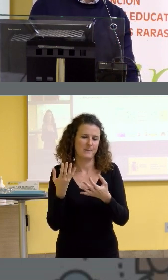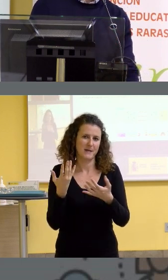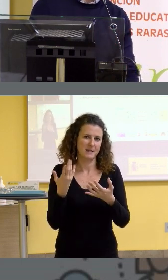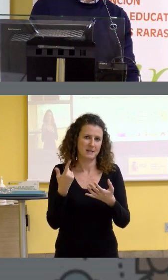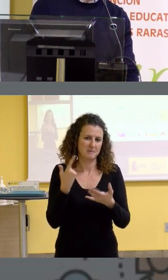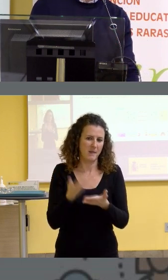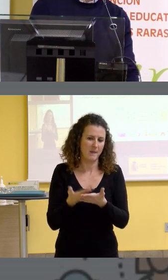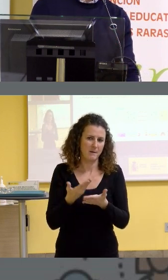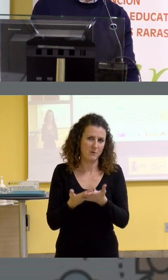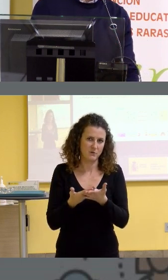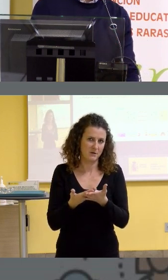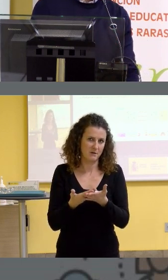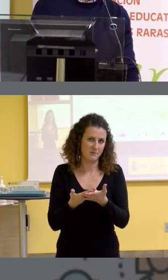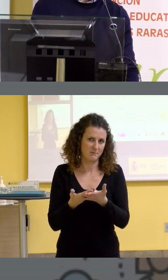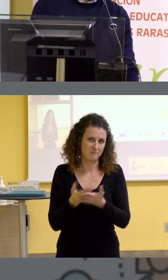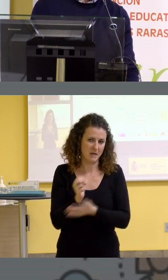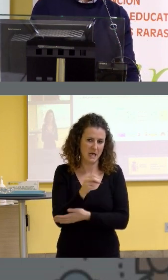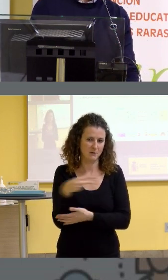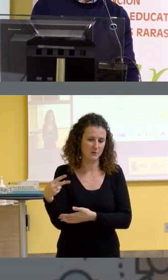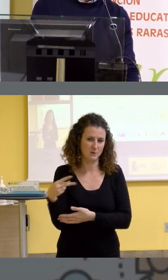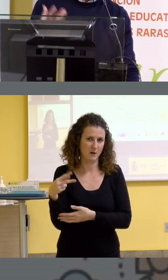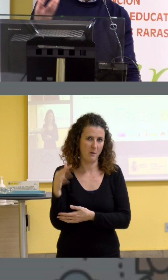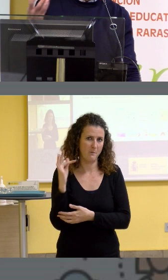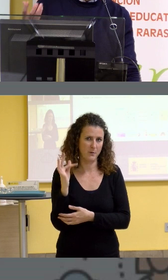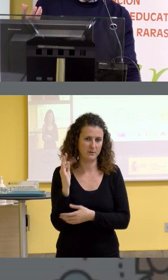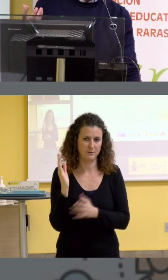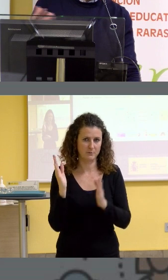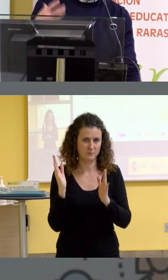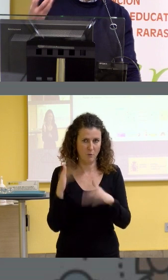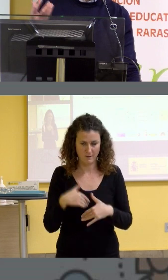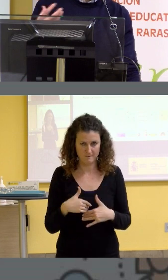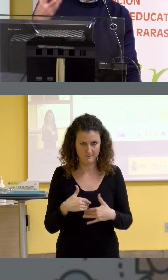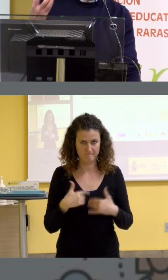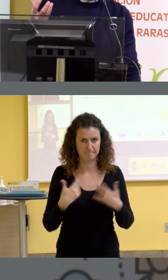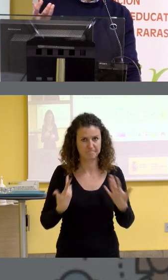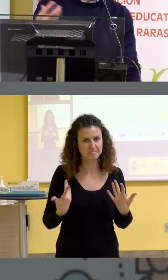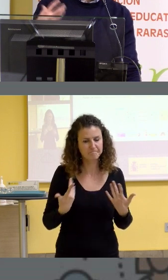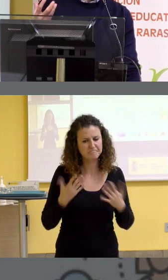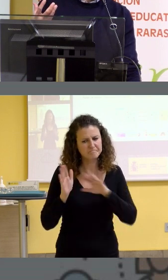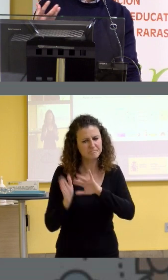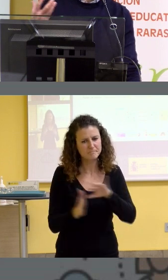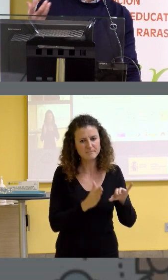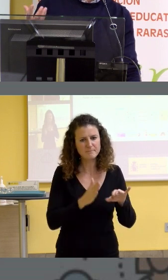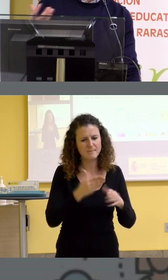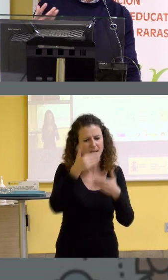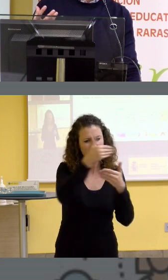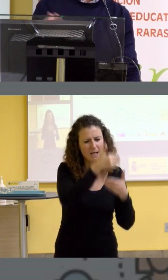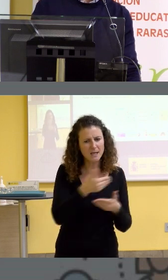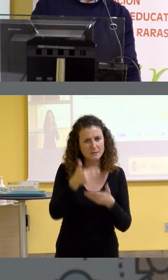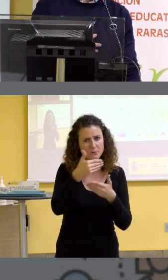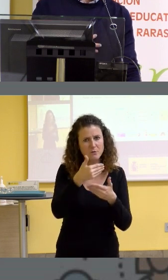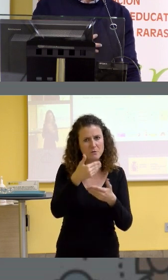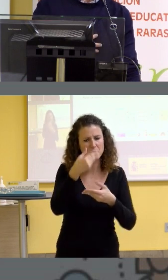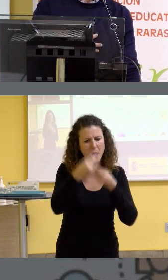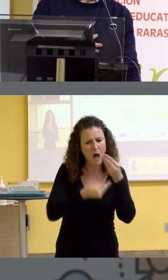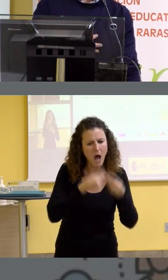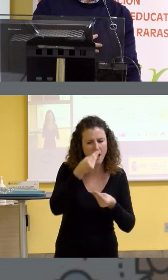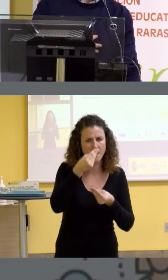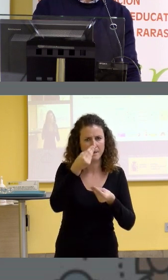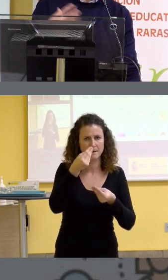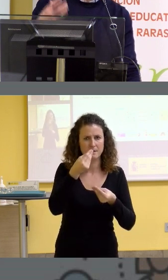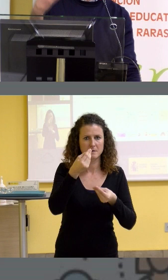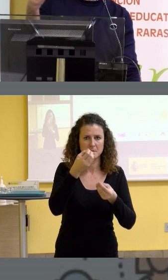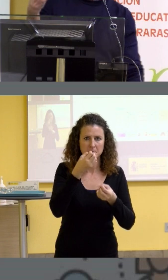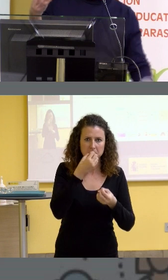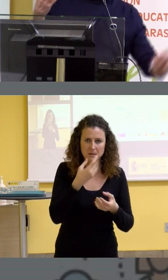ha demostrado eficacia. Las cosas como son. Otra cosa es que los estudios que se han hecho sean correctos o no. Yo cuestiono.